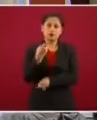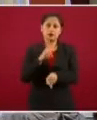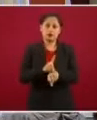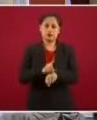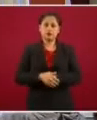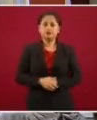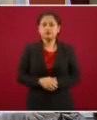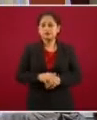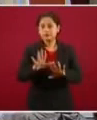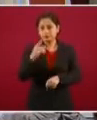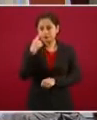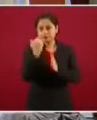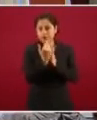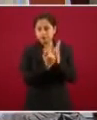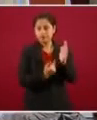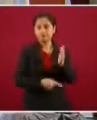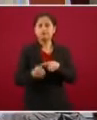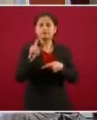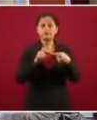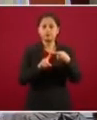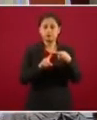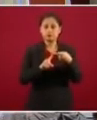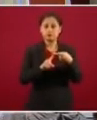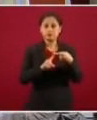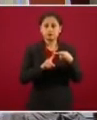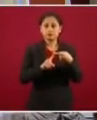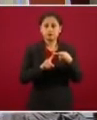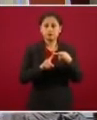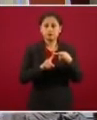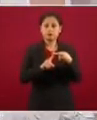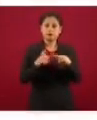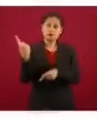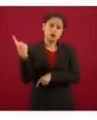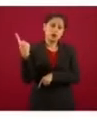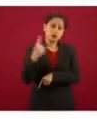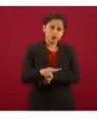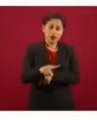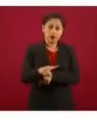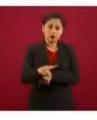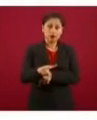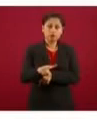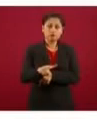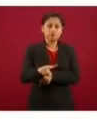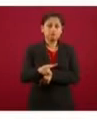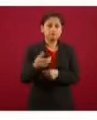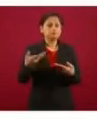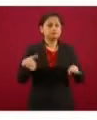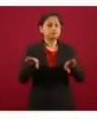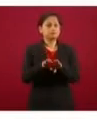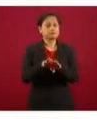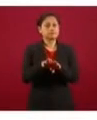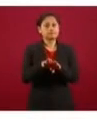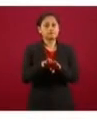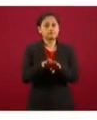Así está establecida la medida 1, se ordena la suspensión inmediata